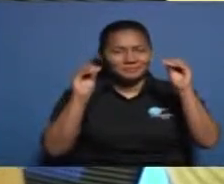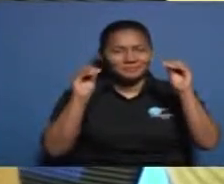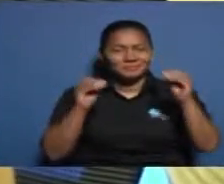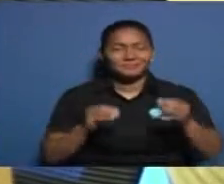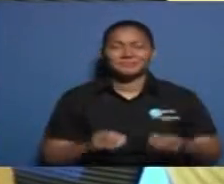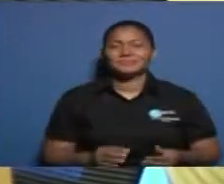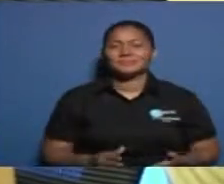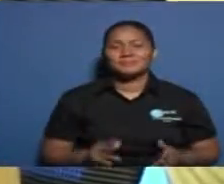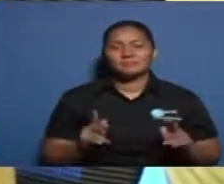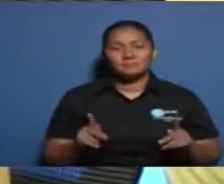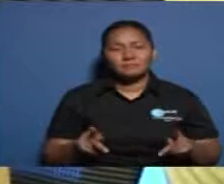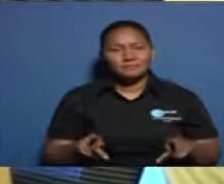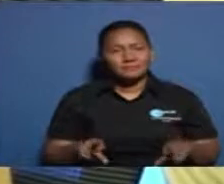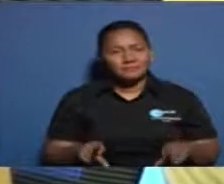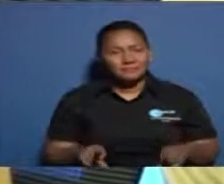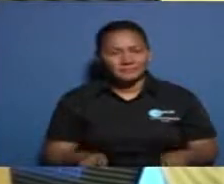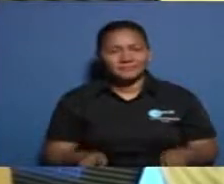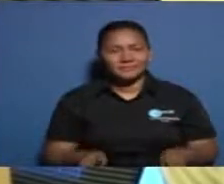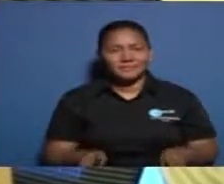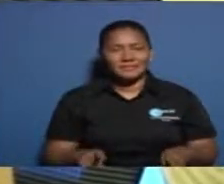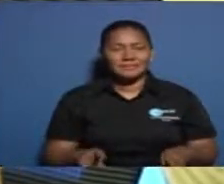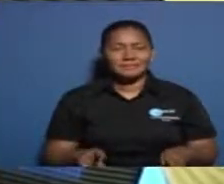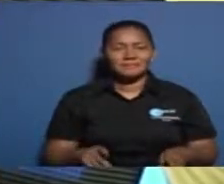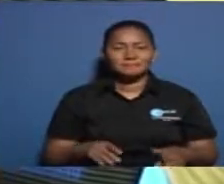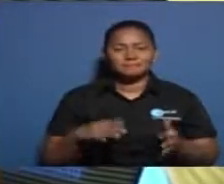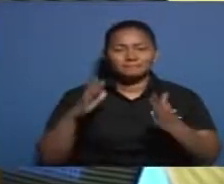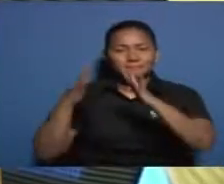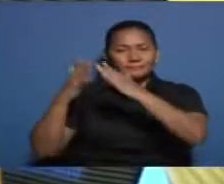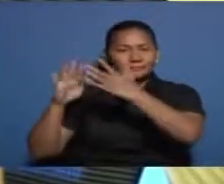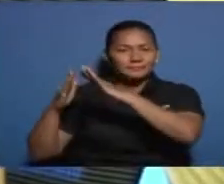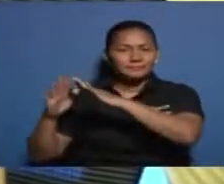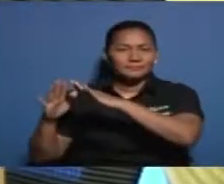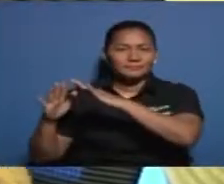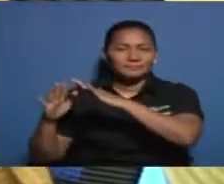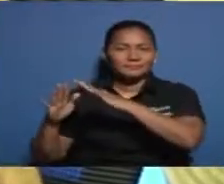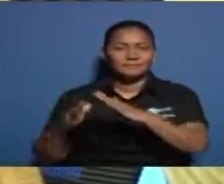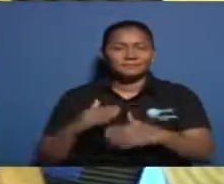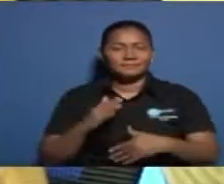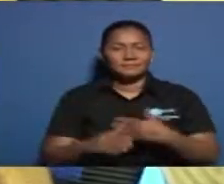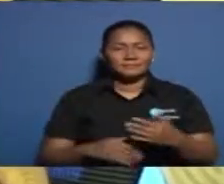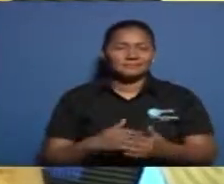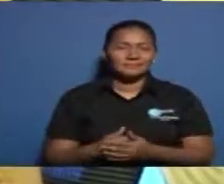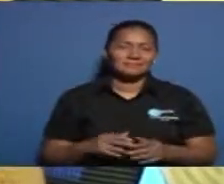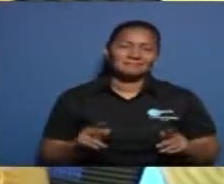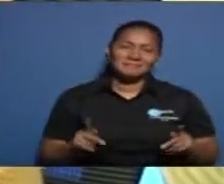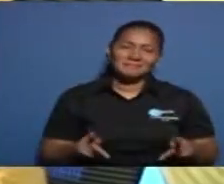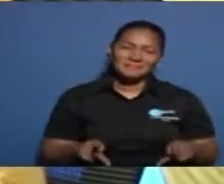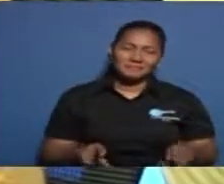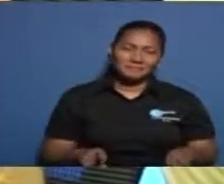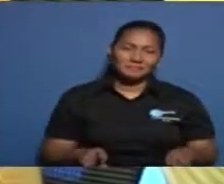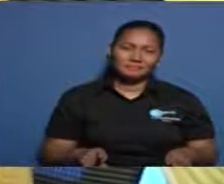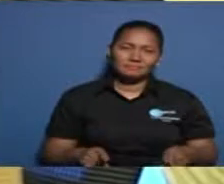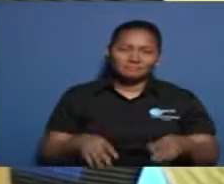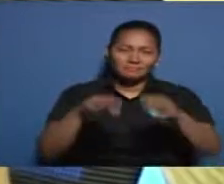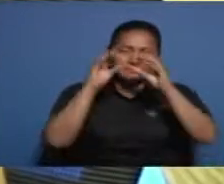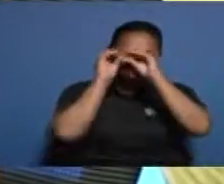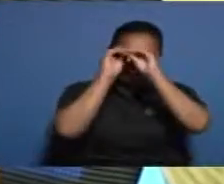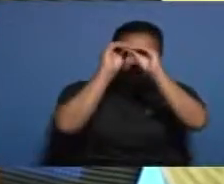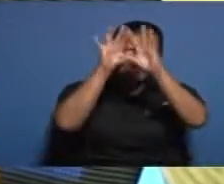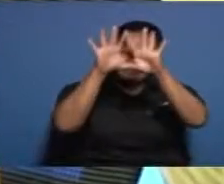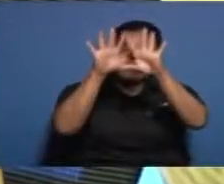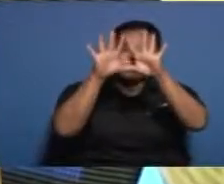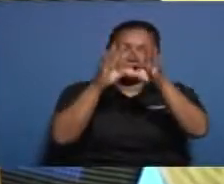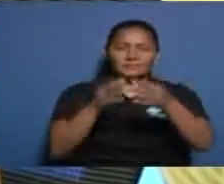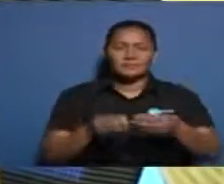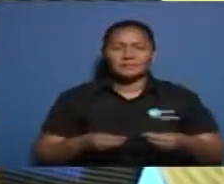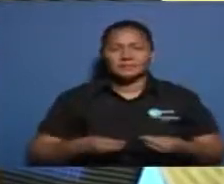capacitaciones a personas no solamente que están en la ciudad sino también a las personas que están en el campo y qué bueno saber que ese mensaje que la muni las estás transmitiendo está